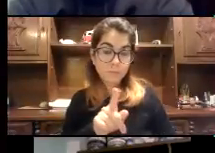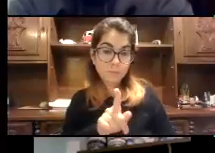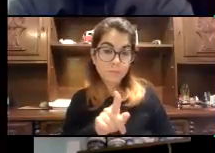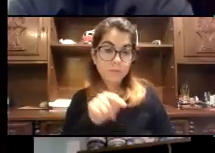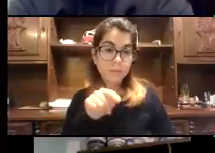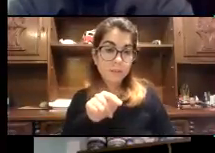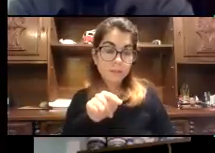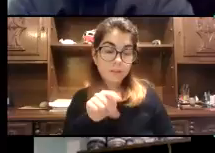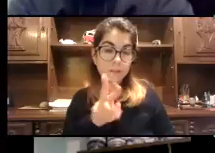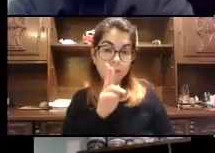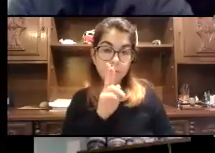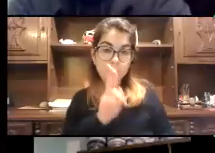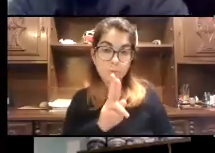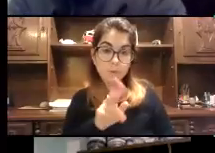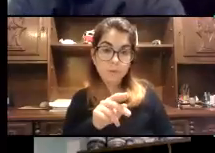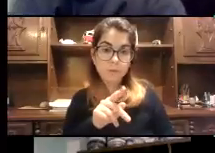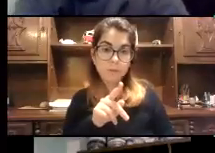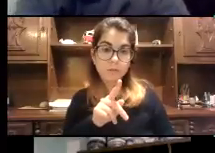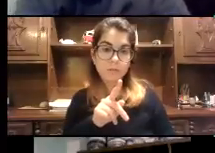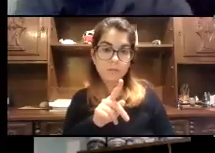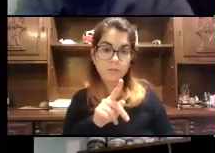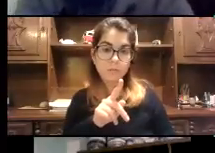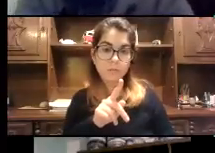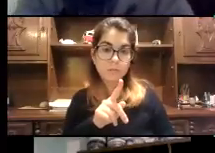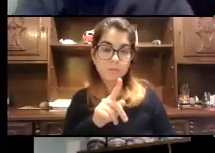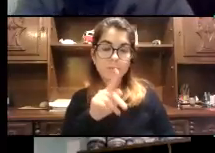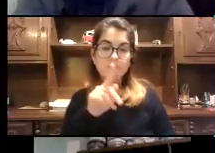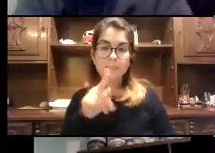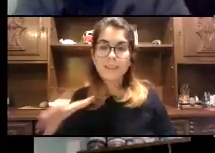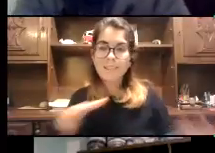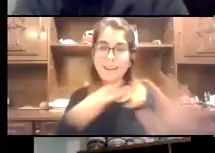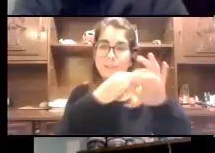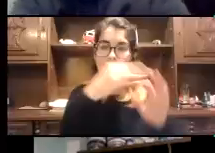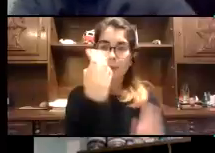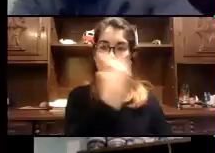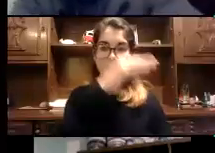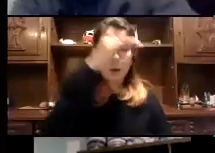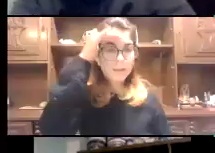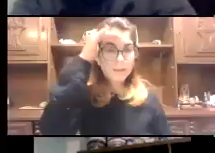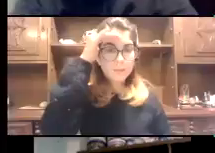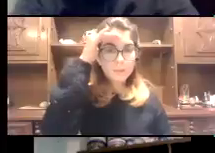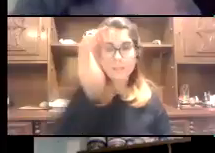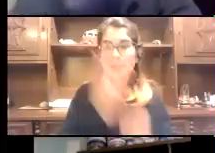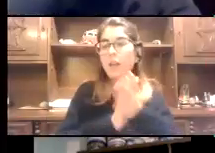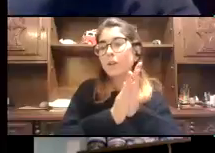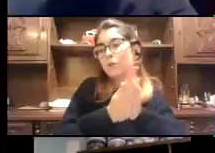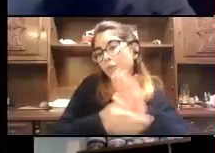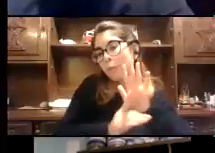iniciales se derivan sin duda de la experiencia que ellos tienen, que en general todos vamos desarrollando desde muy